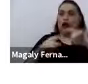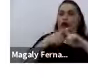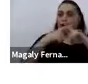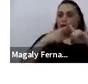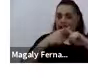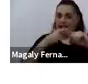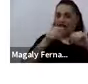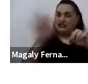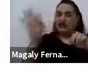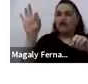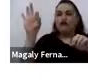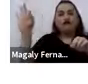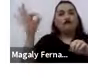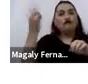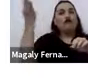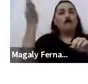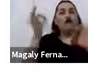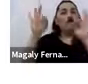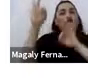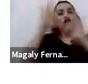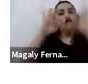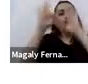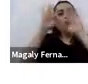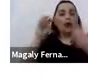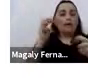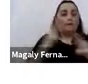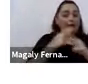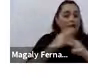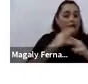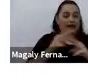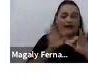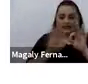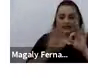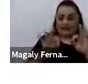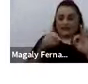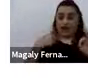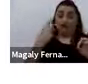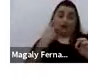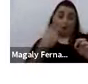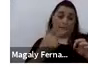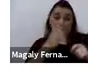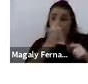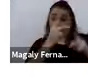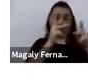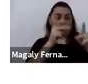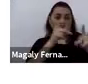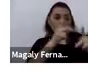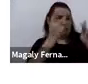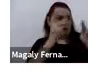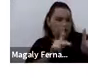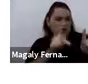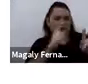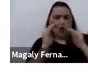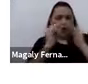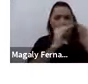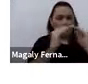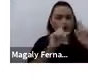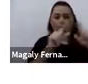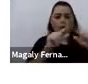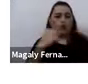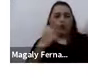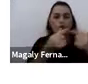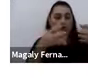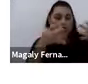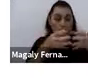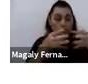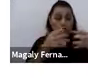una fórmula matemática muy sencilla. Si nosotros nos fijamos en alguien o en algo o en una comunidad o en un grupo o en un país